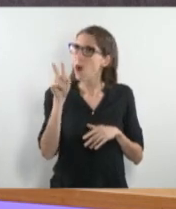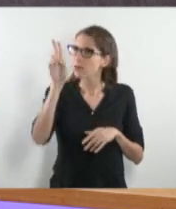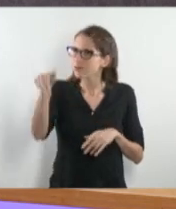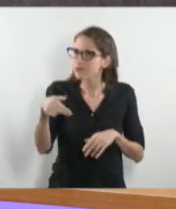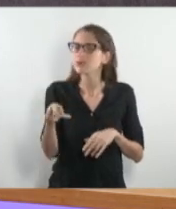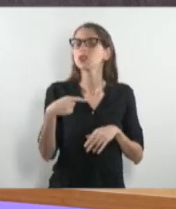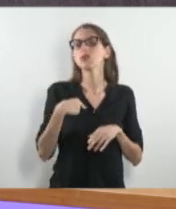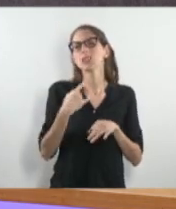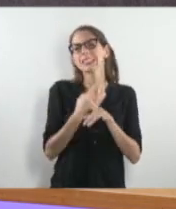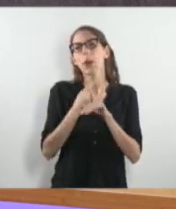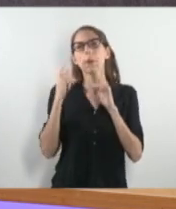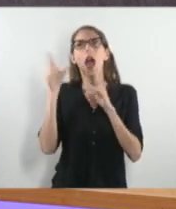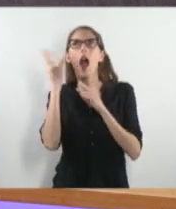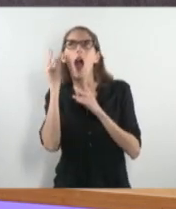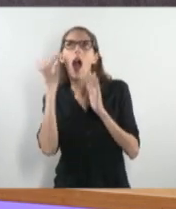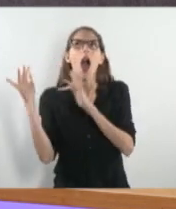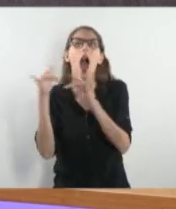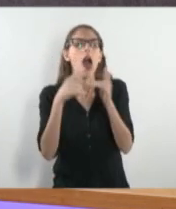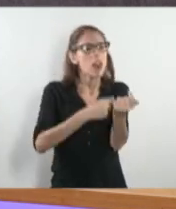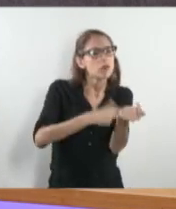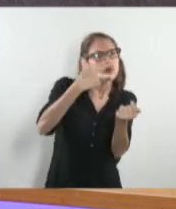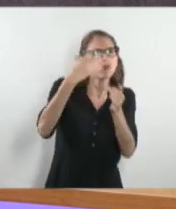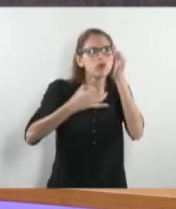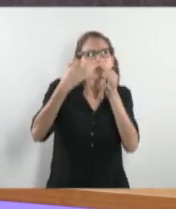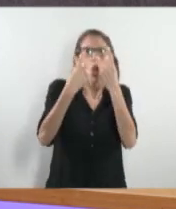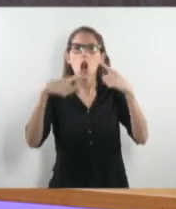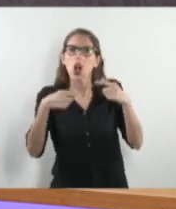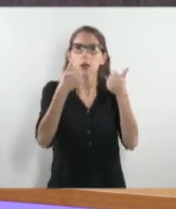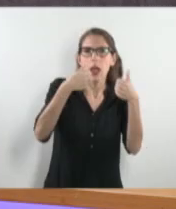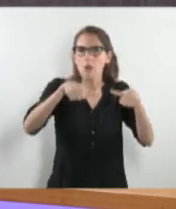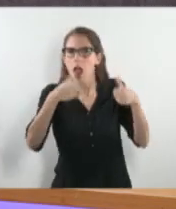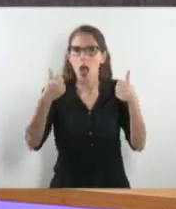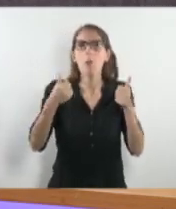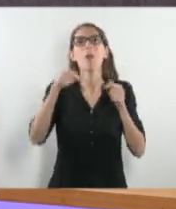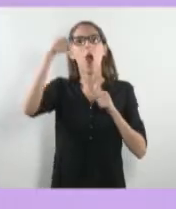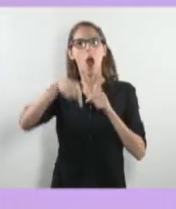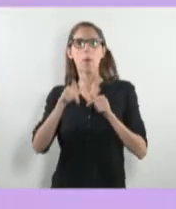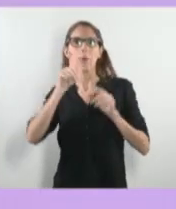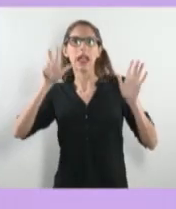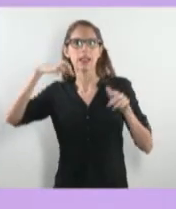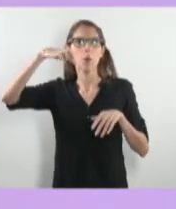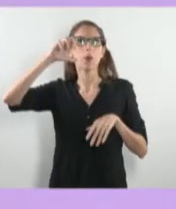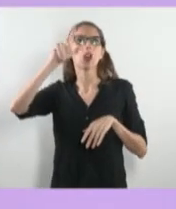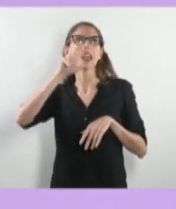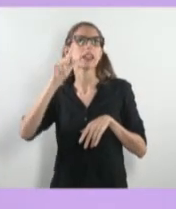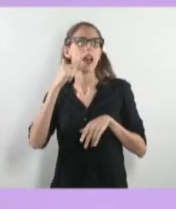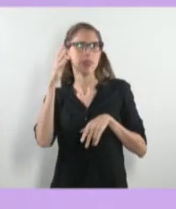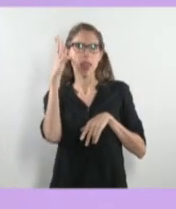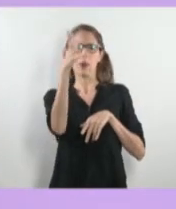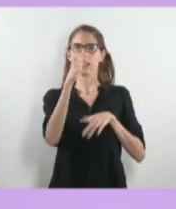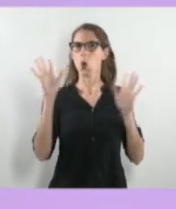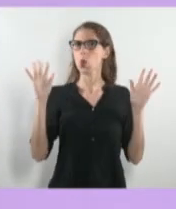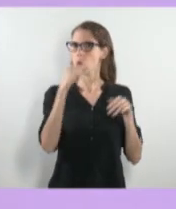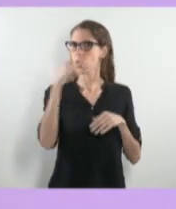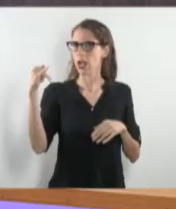siempre se habla de estar bien de proteínas, no sé qué, pero de repente hay como un exceso de proteínas, se vuelve algo negativo. Sí, hoy lo vamos a hablar un poco